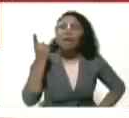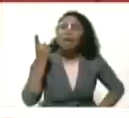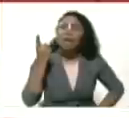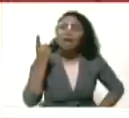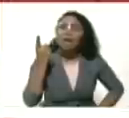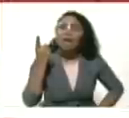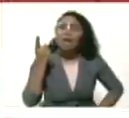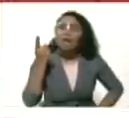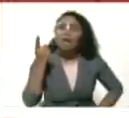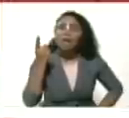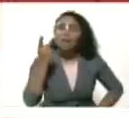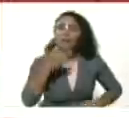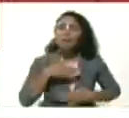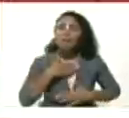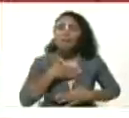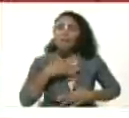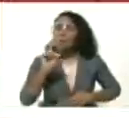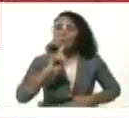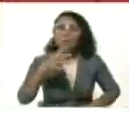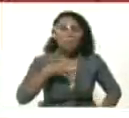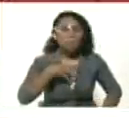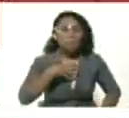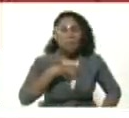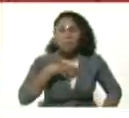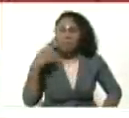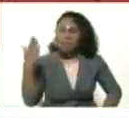el placé, no puede venir aquí a Venezuela.